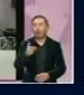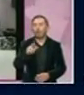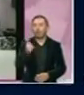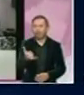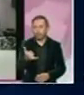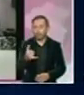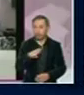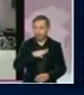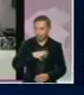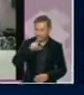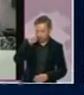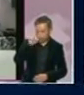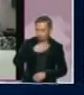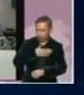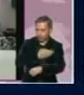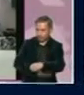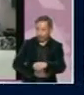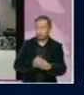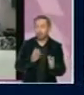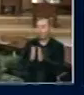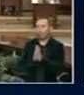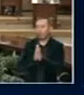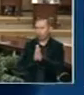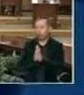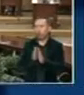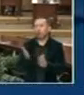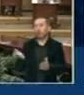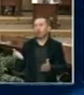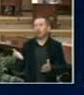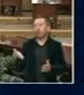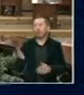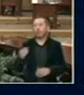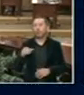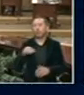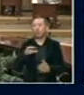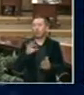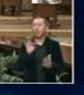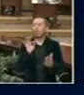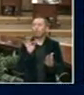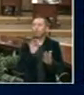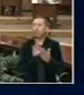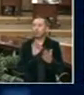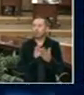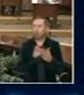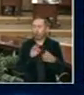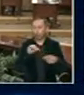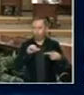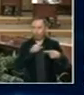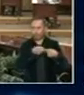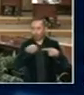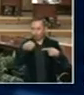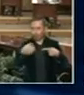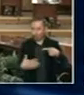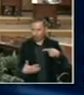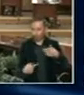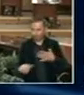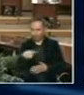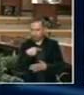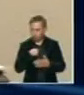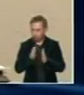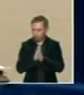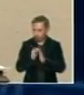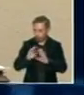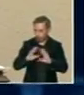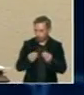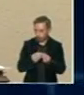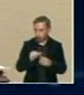jugador más, en lugar de simple y sencillamente ser el árbitro. Y se está construyendo una narrativa, que es lo que me preocupa más,